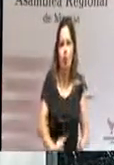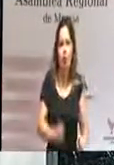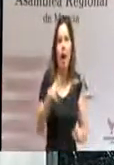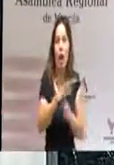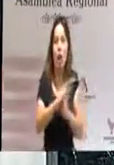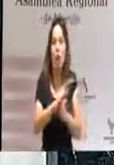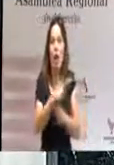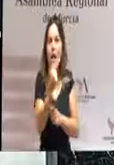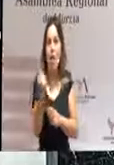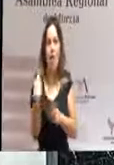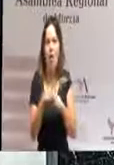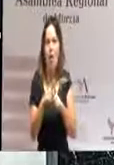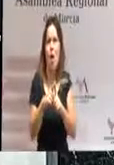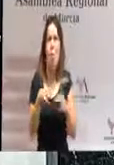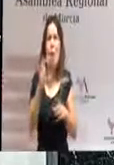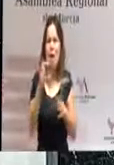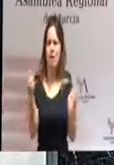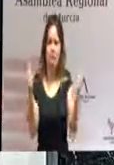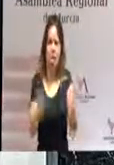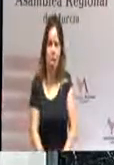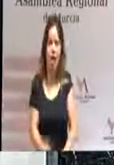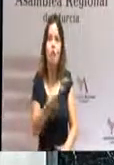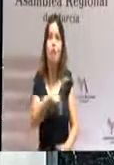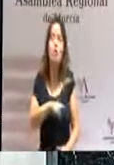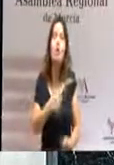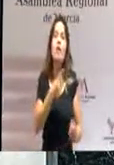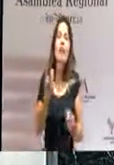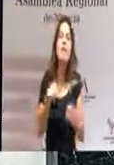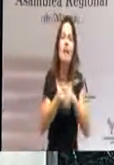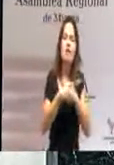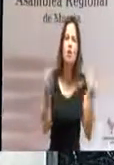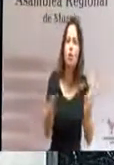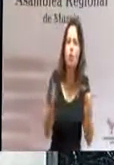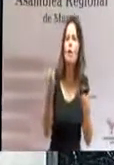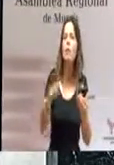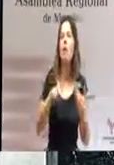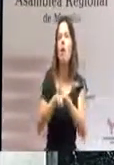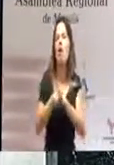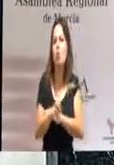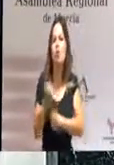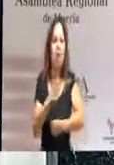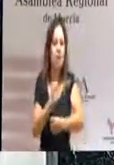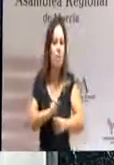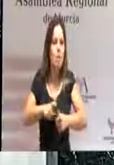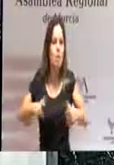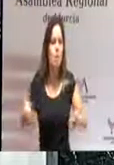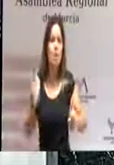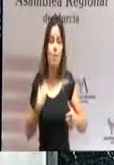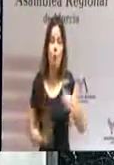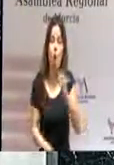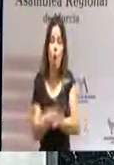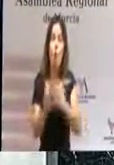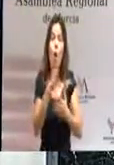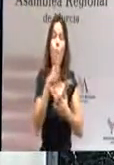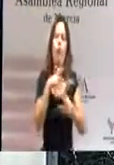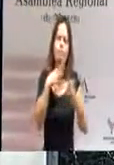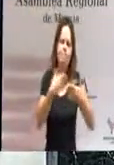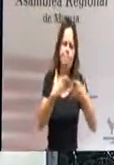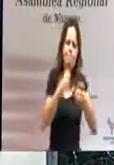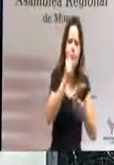nuestro país. Necesitamos mejor gestión y mayores recursos e ingresos, que deben provenir de una renegociación